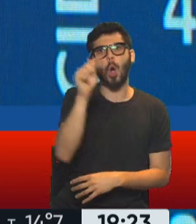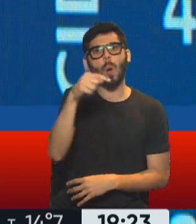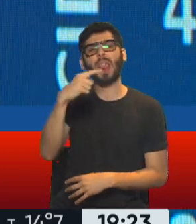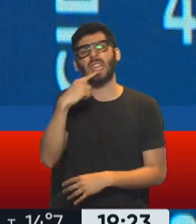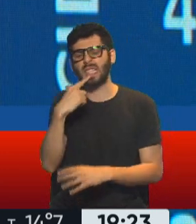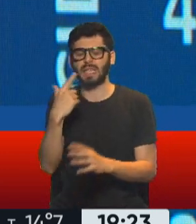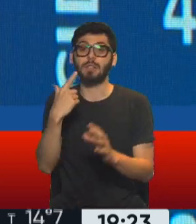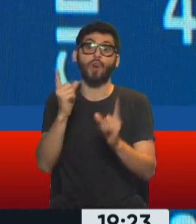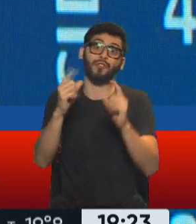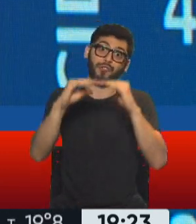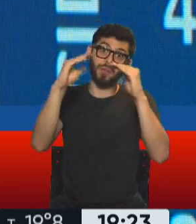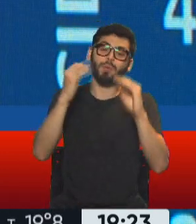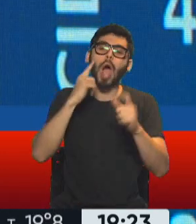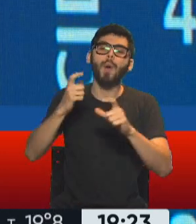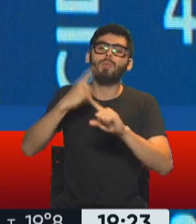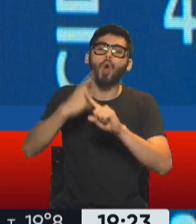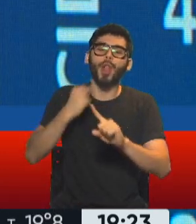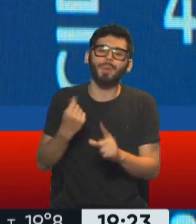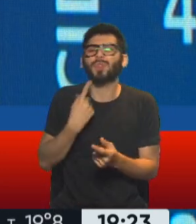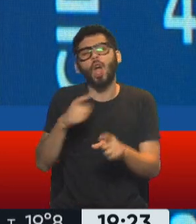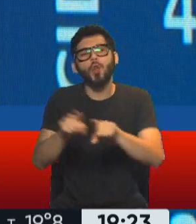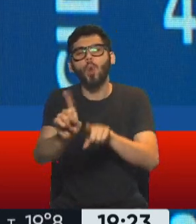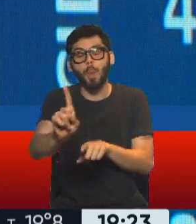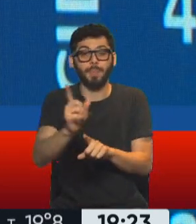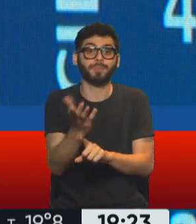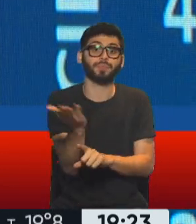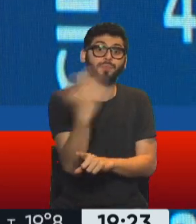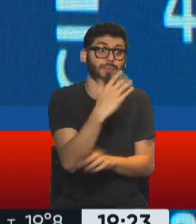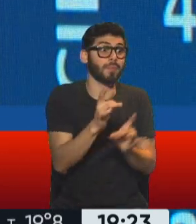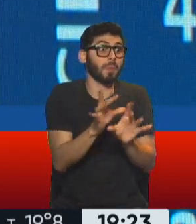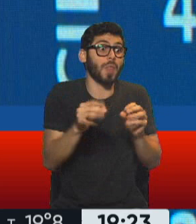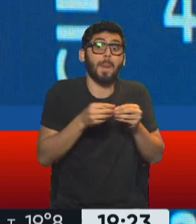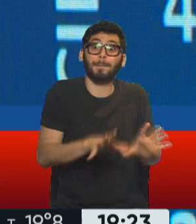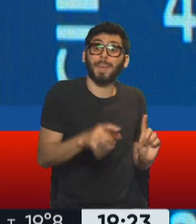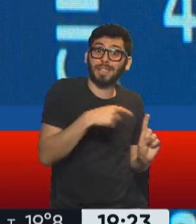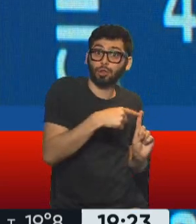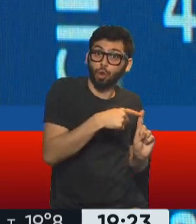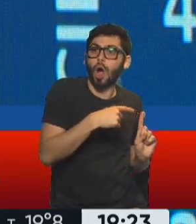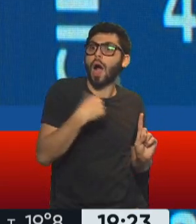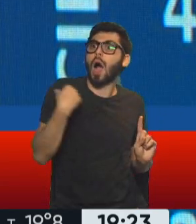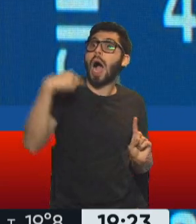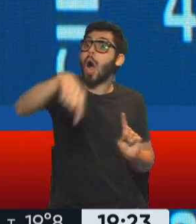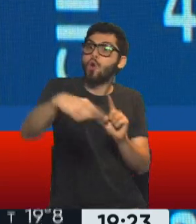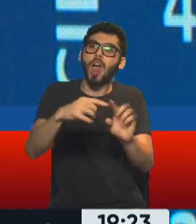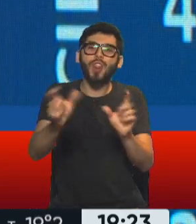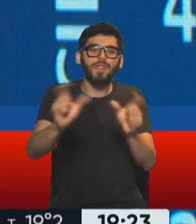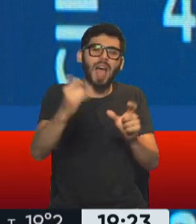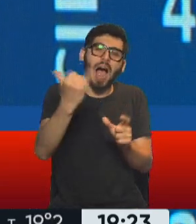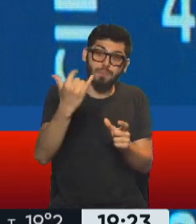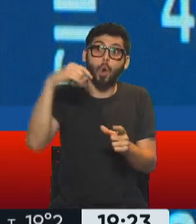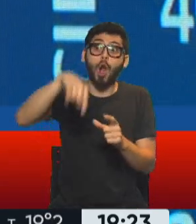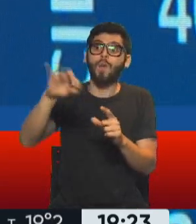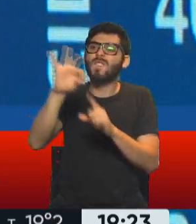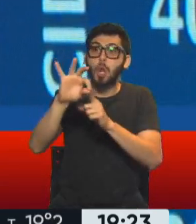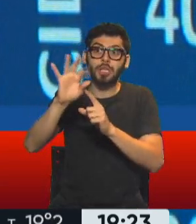movimiento diario de esa tasa, porque no es lo mismo la gente que fallecía al principio de la pandemia que la que fallece ahora. Ahí conocemos más el